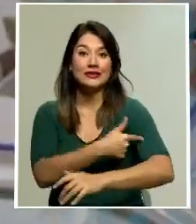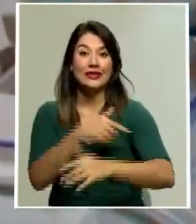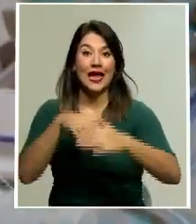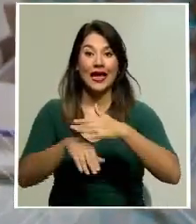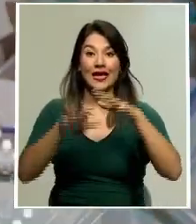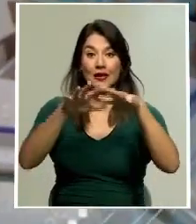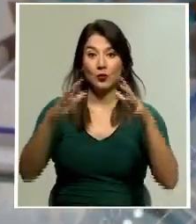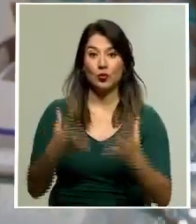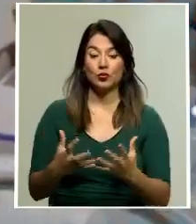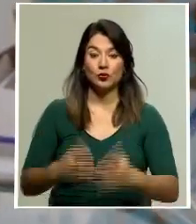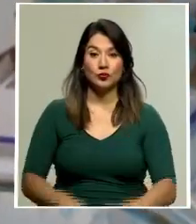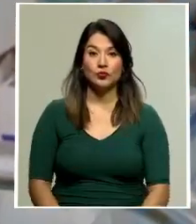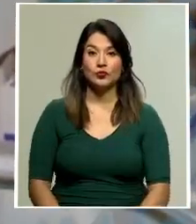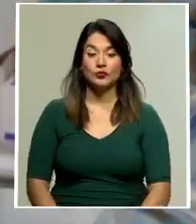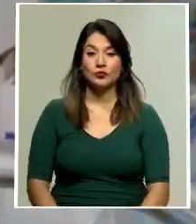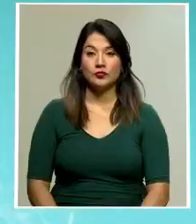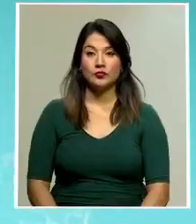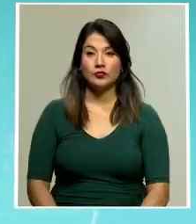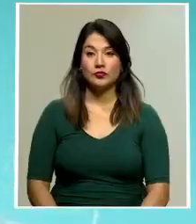mundo.